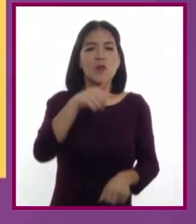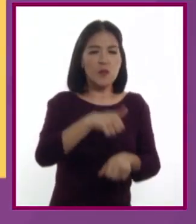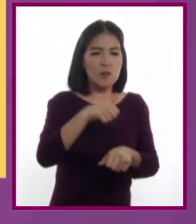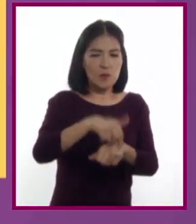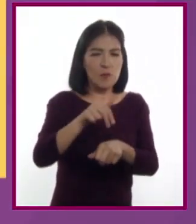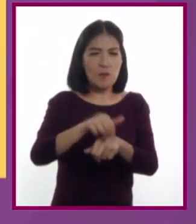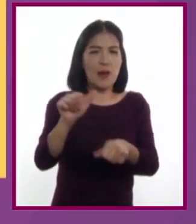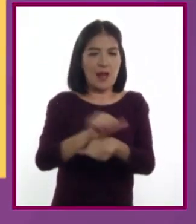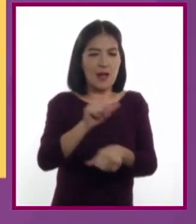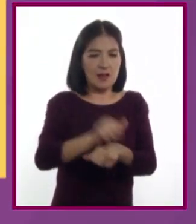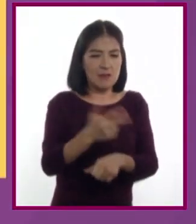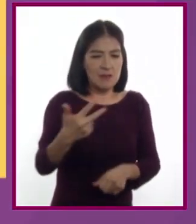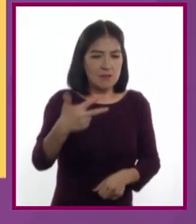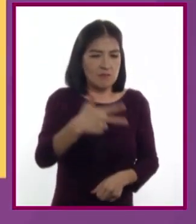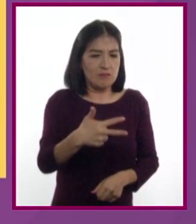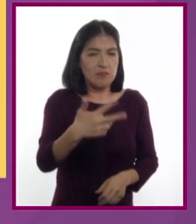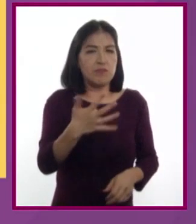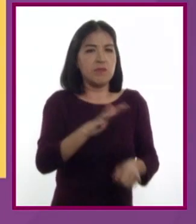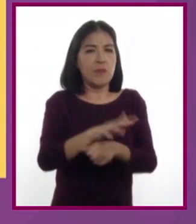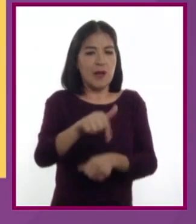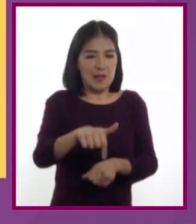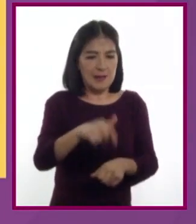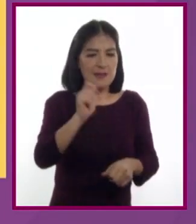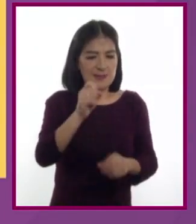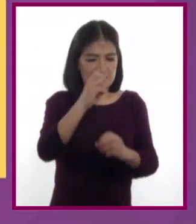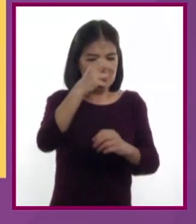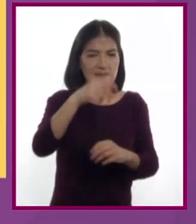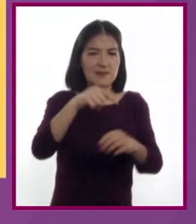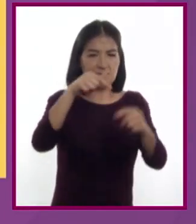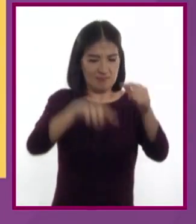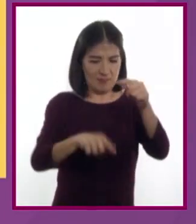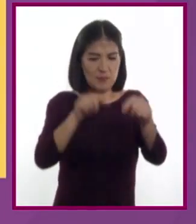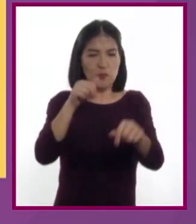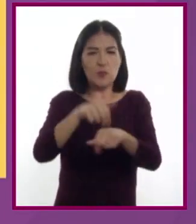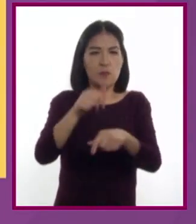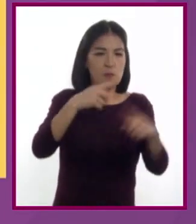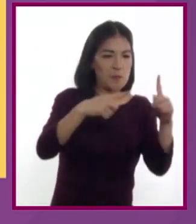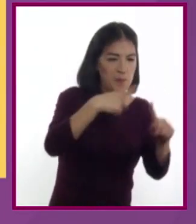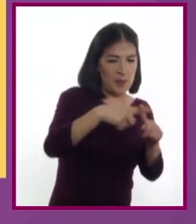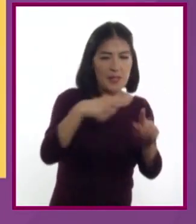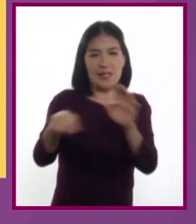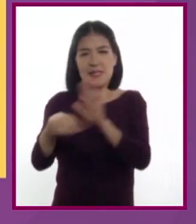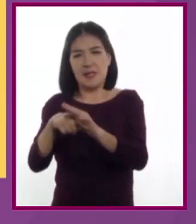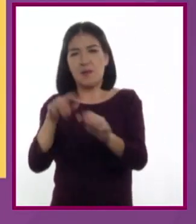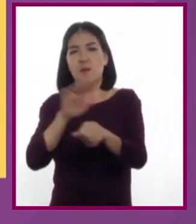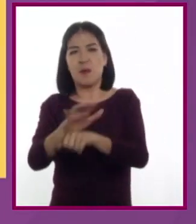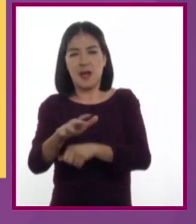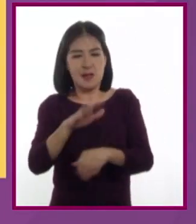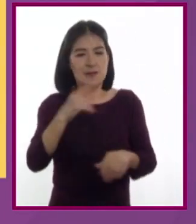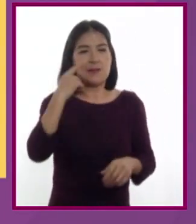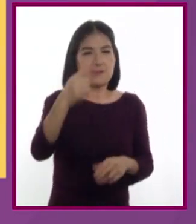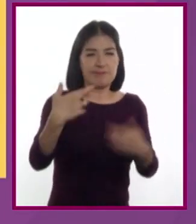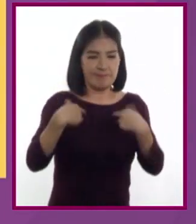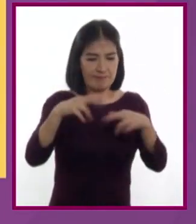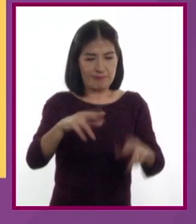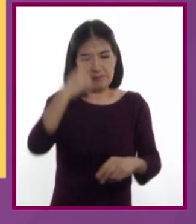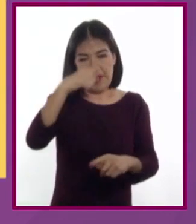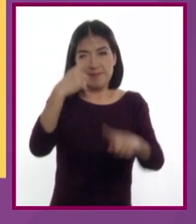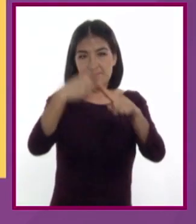móvil? ¿Cuál es el signo de ese número? ¿Qué multiplicación representa este